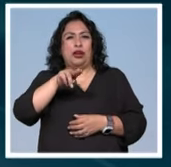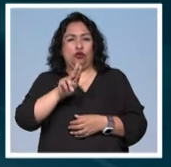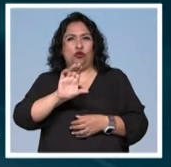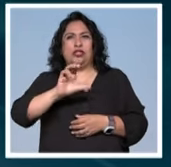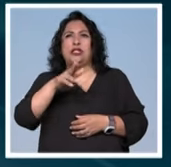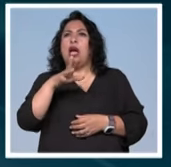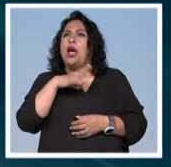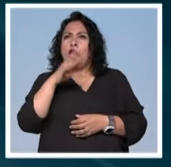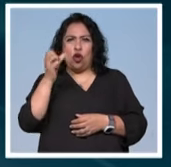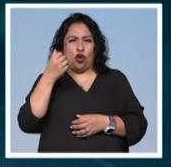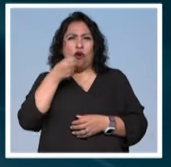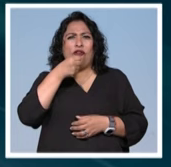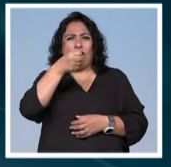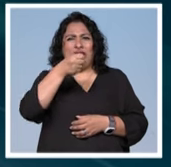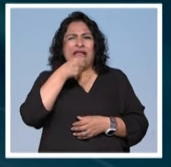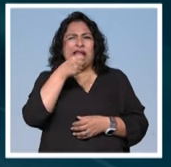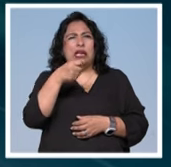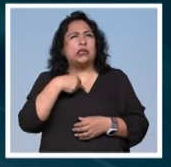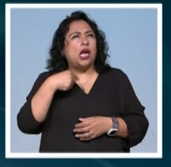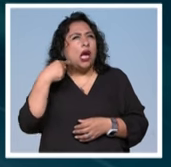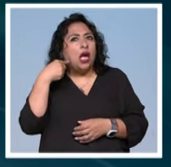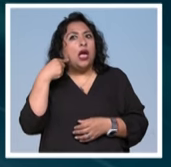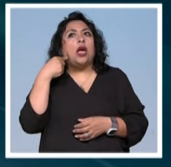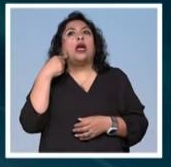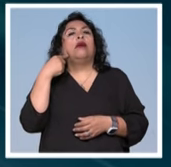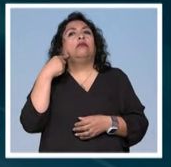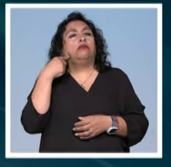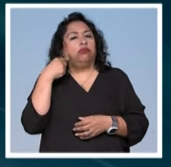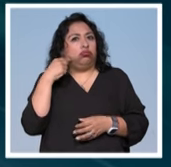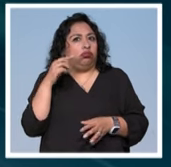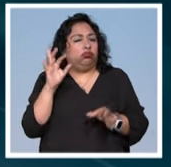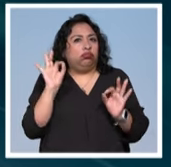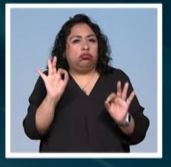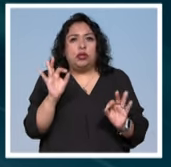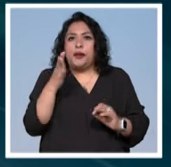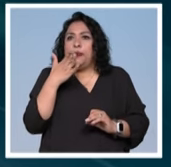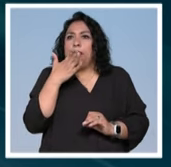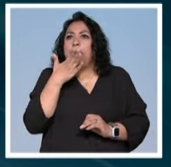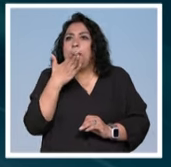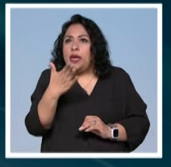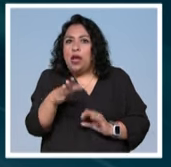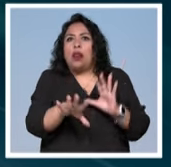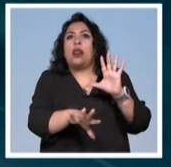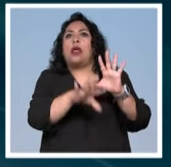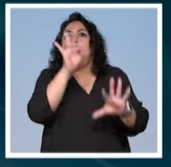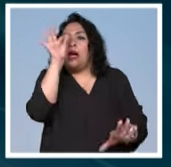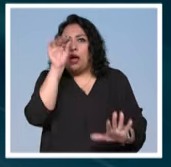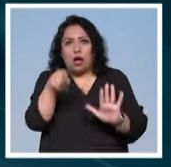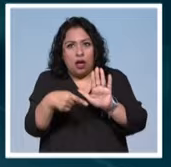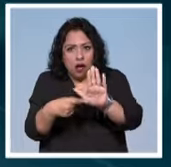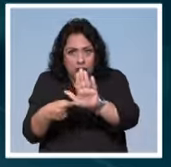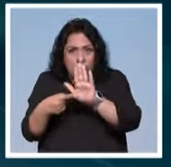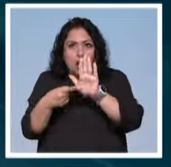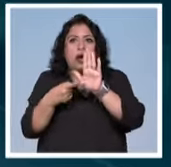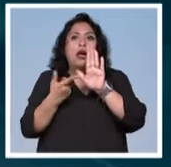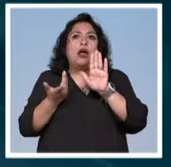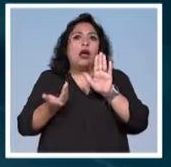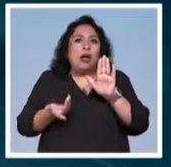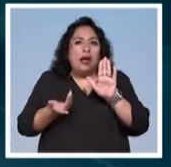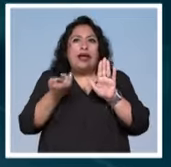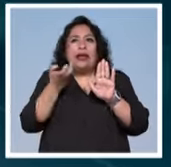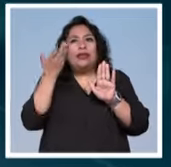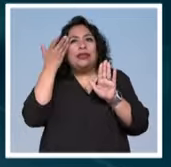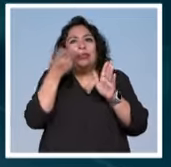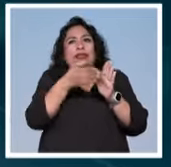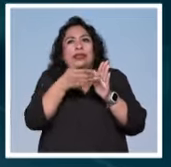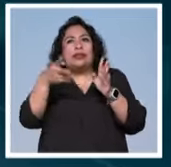hoye una conferencia de prensa así cerquita Con manucha qué bien poder extraer eso y presentarlo finalmente son